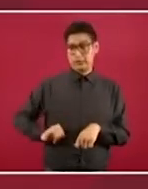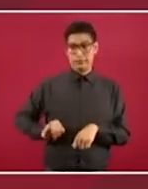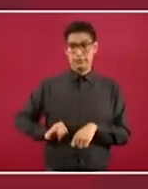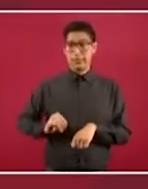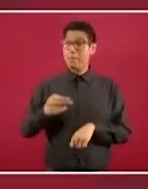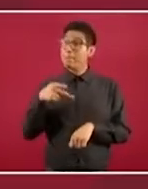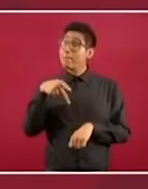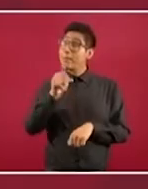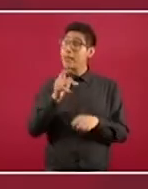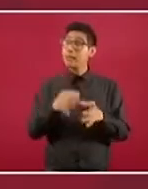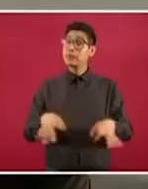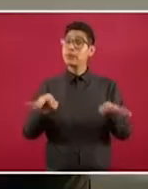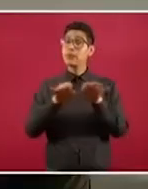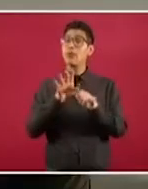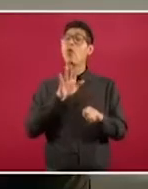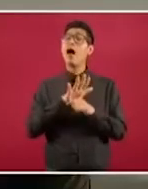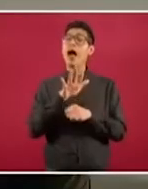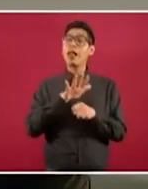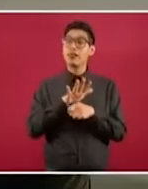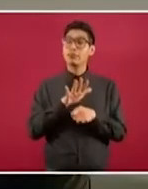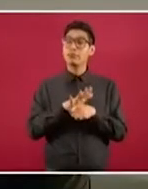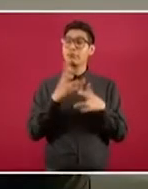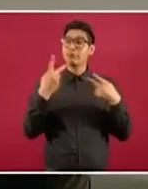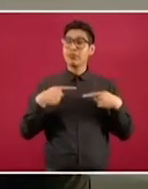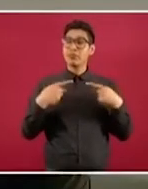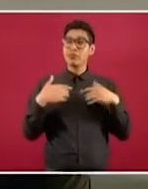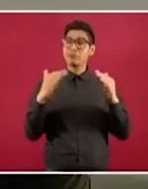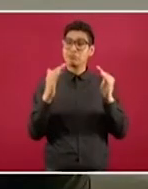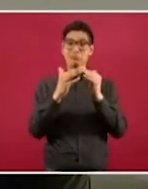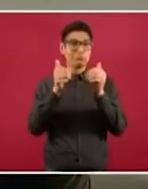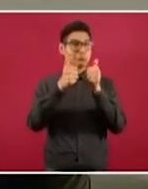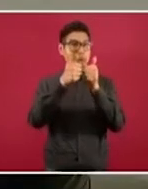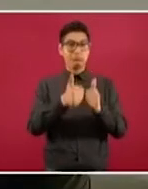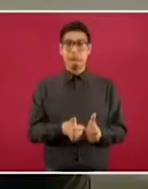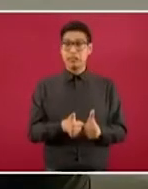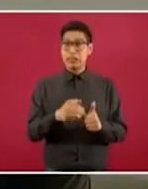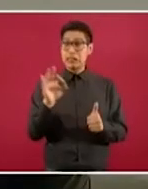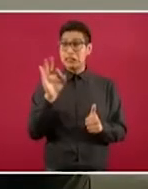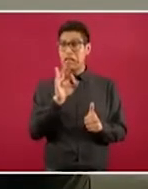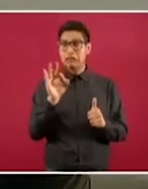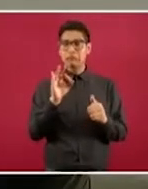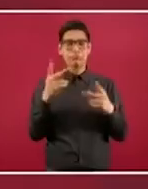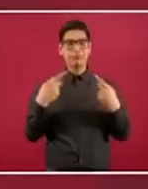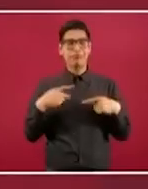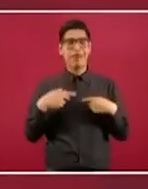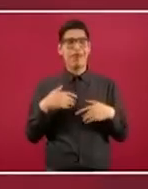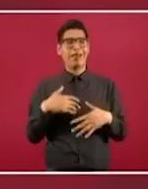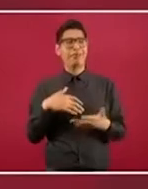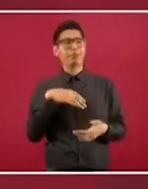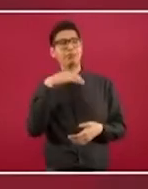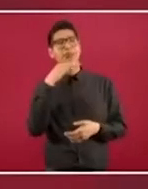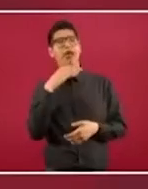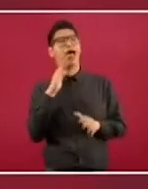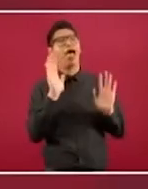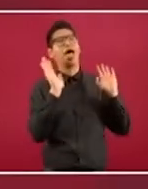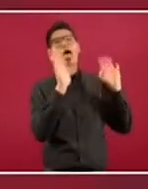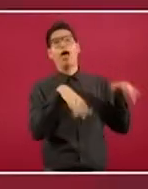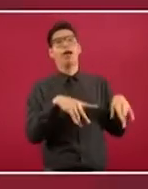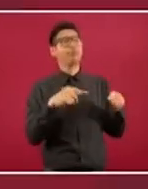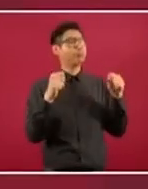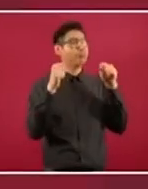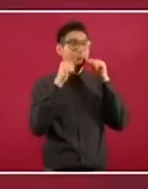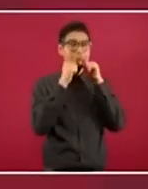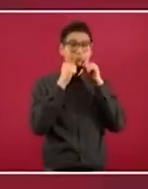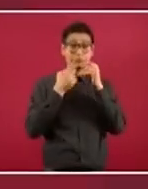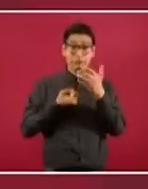se quede en su casa. Si la gente no se queda en su casa, si la población no se queda en su casa, las consecuencias son muy graves, sobre